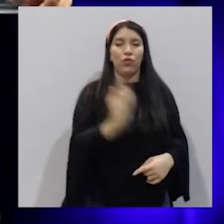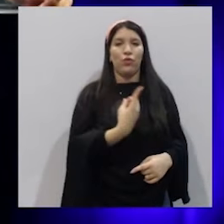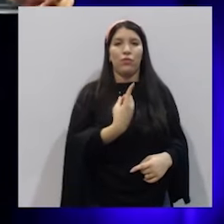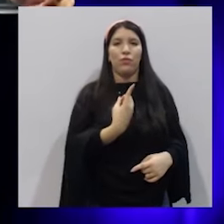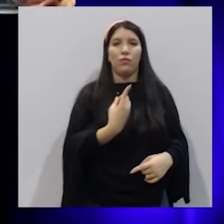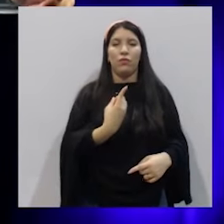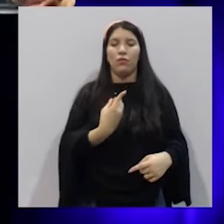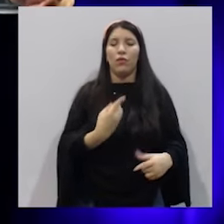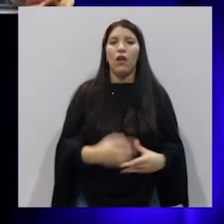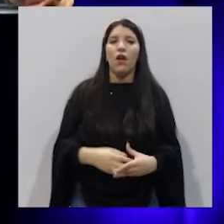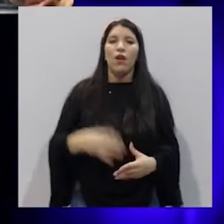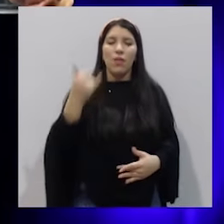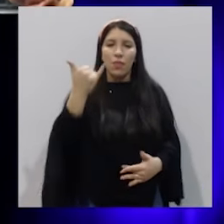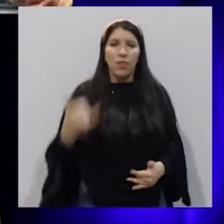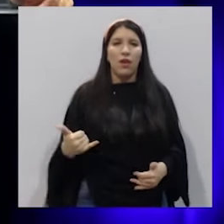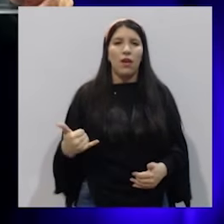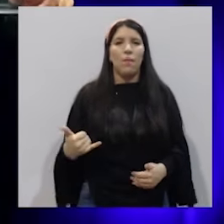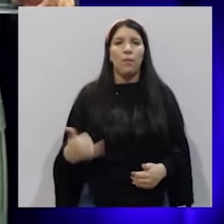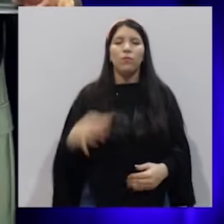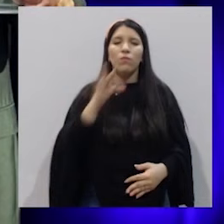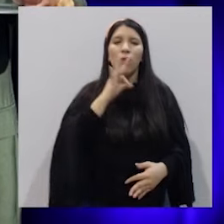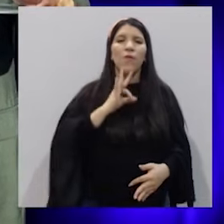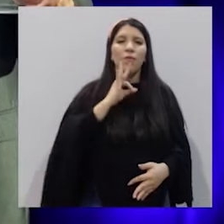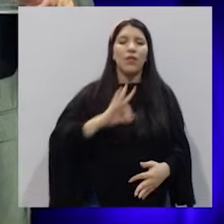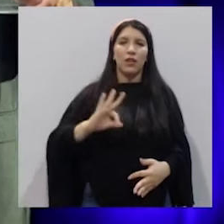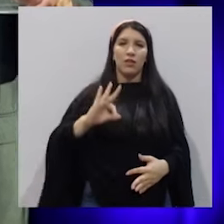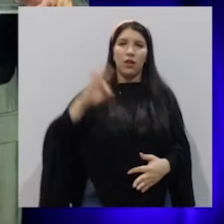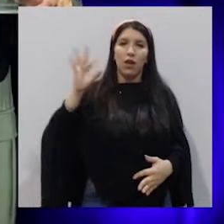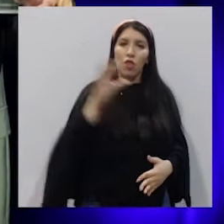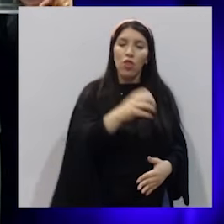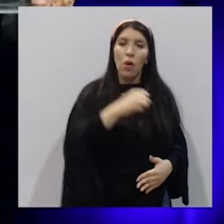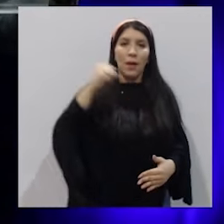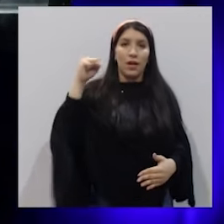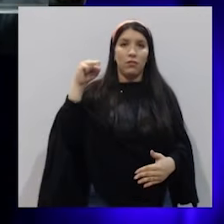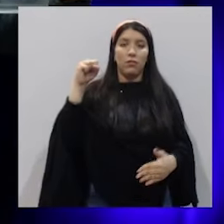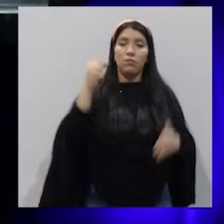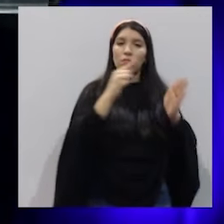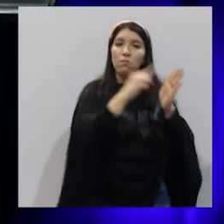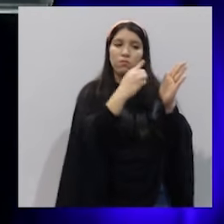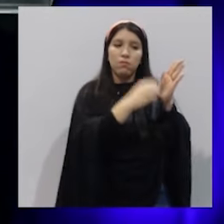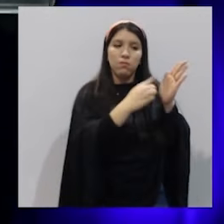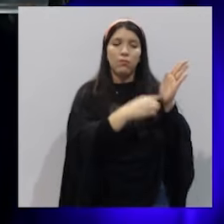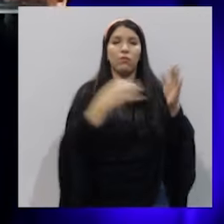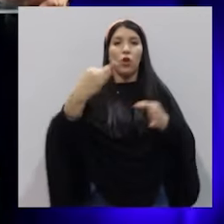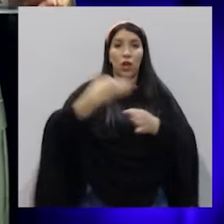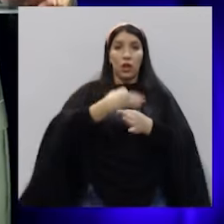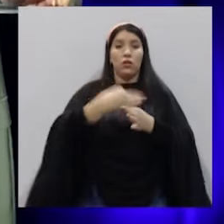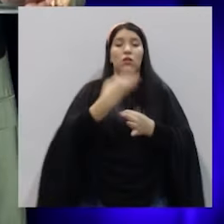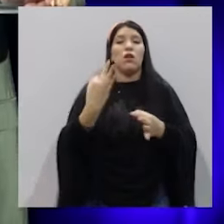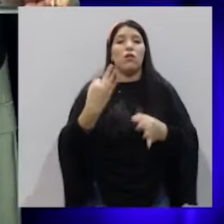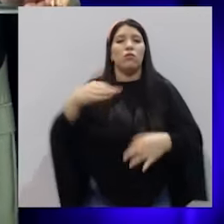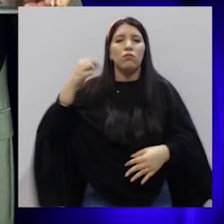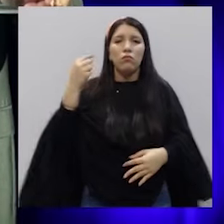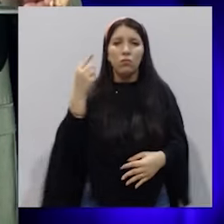imperativos que pablo nos enseña y dice pablo allí conforme a las riquezas de su gloria